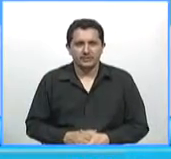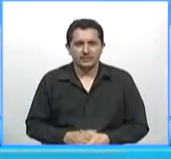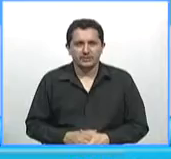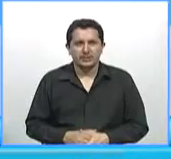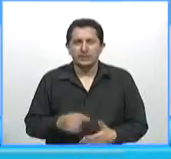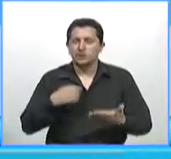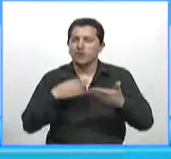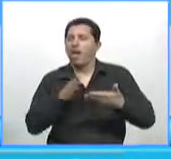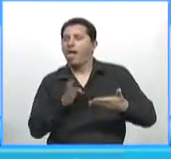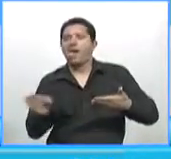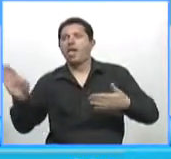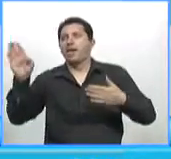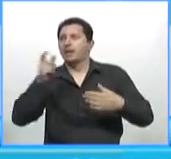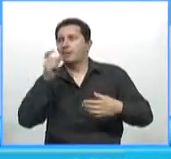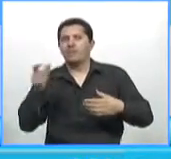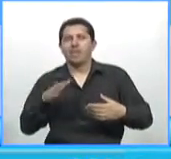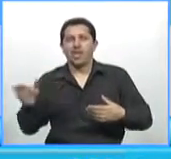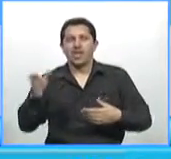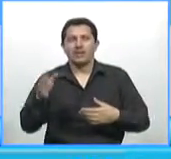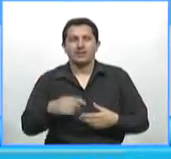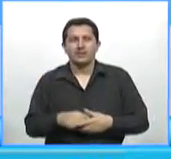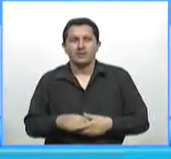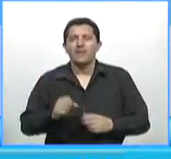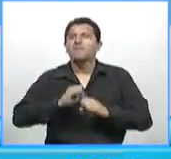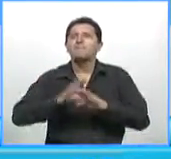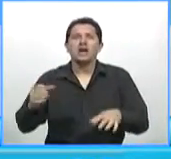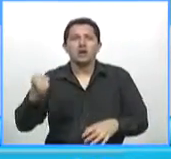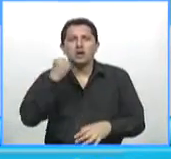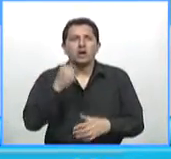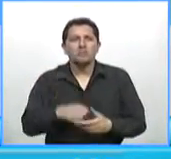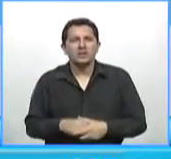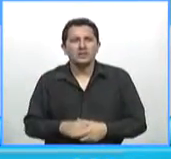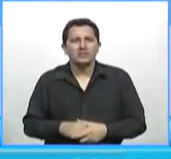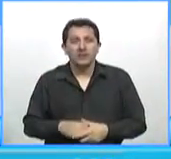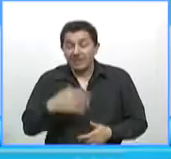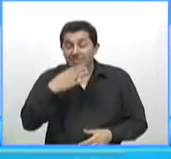La voy a esquivar y voy a poner